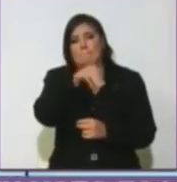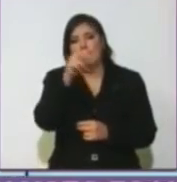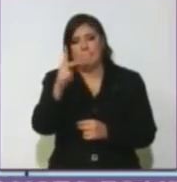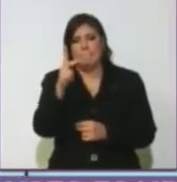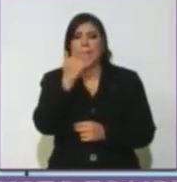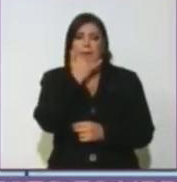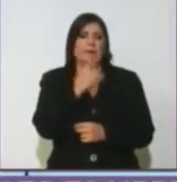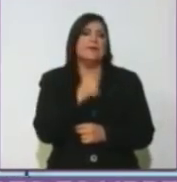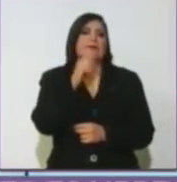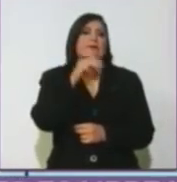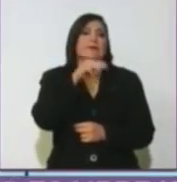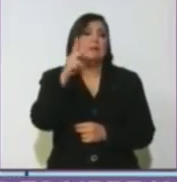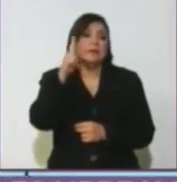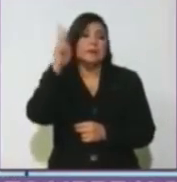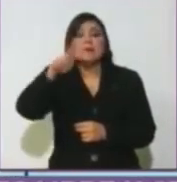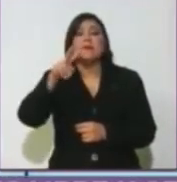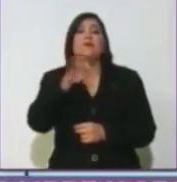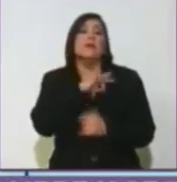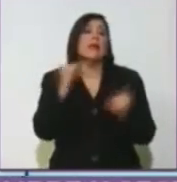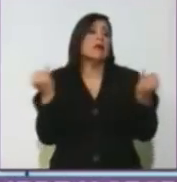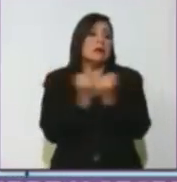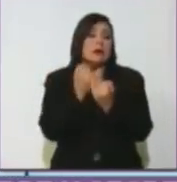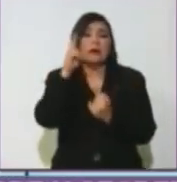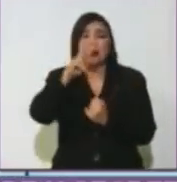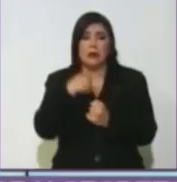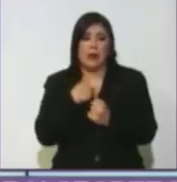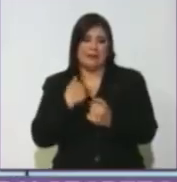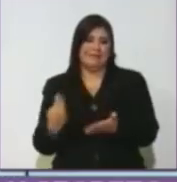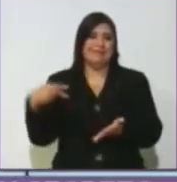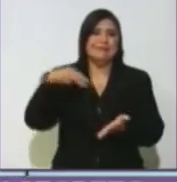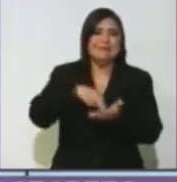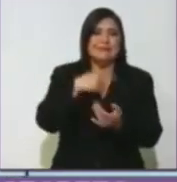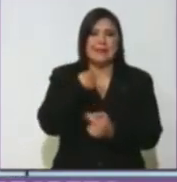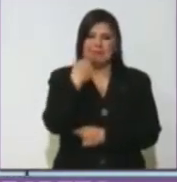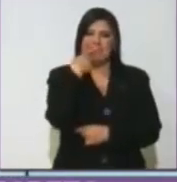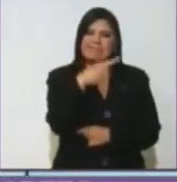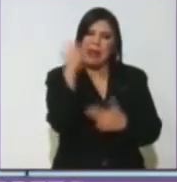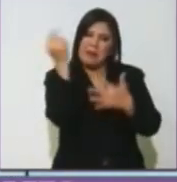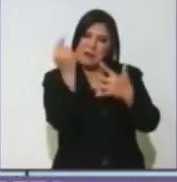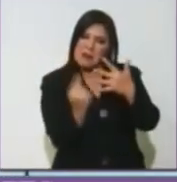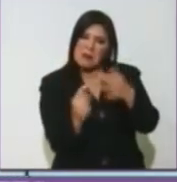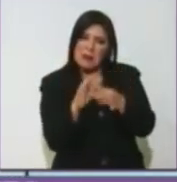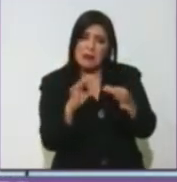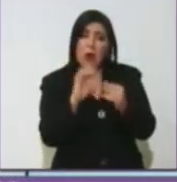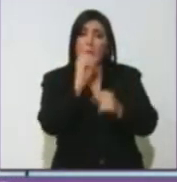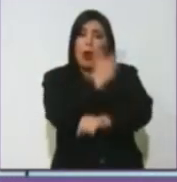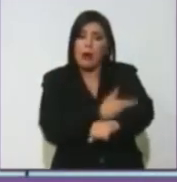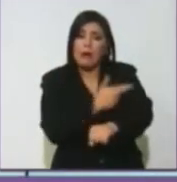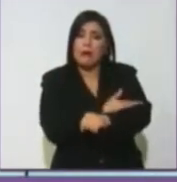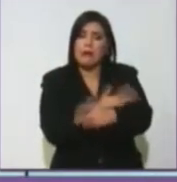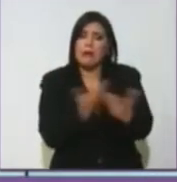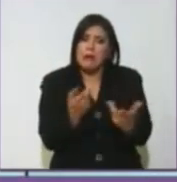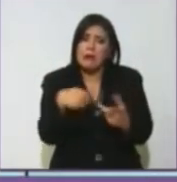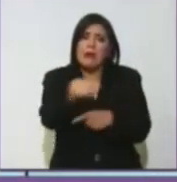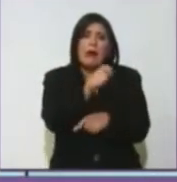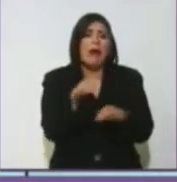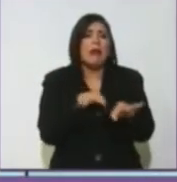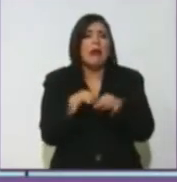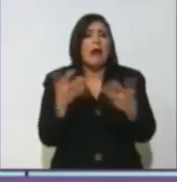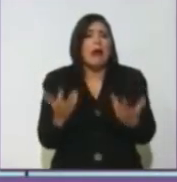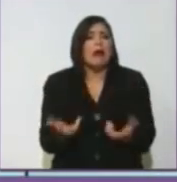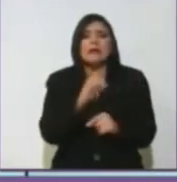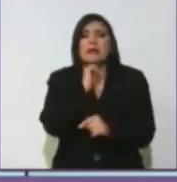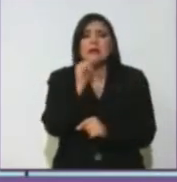igual de la misma manera llegas a levantar una denuncia llega a hacer algún trámite y por qué no trabajan porque no tiene sus